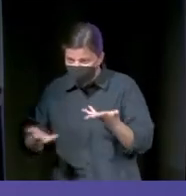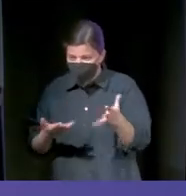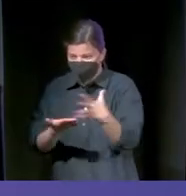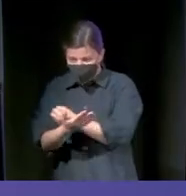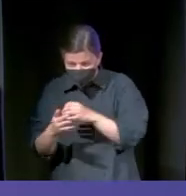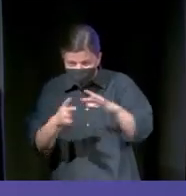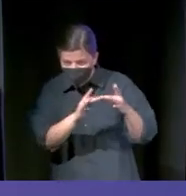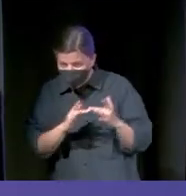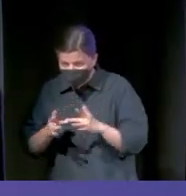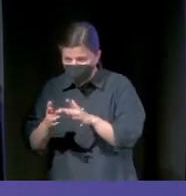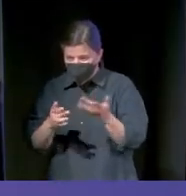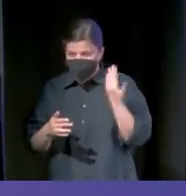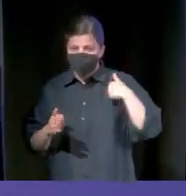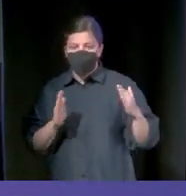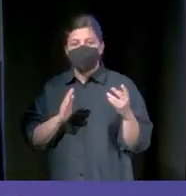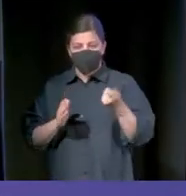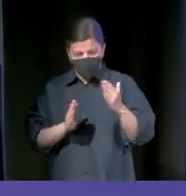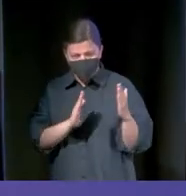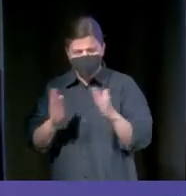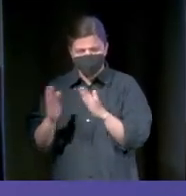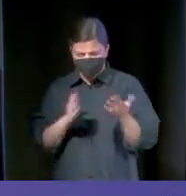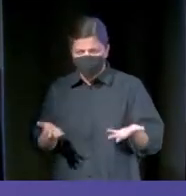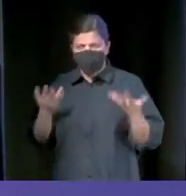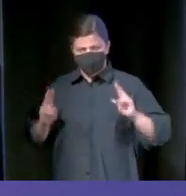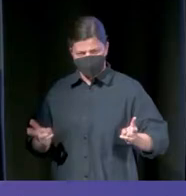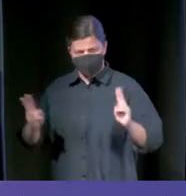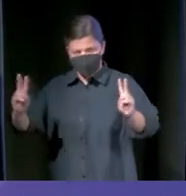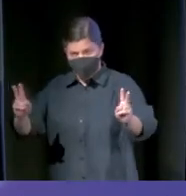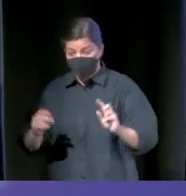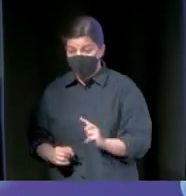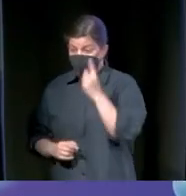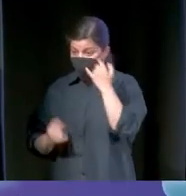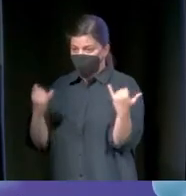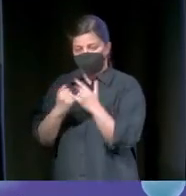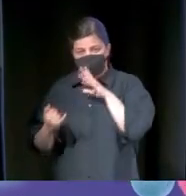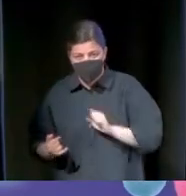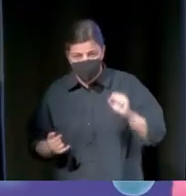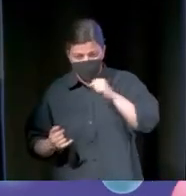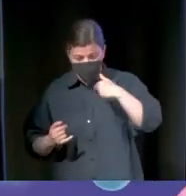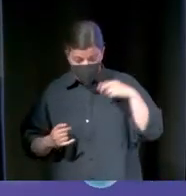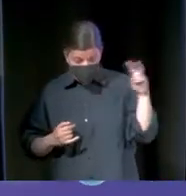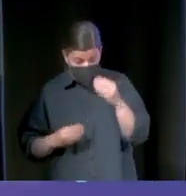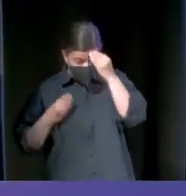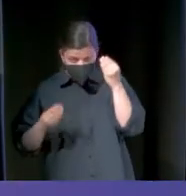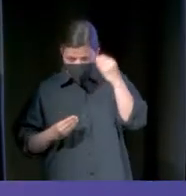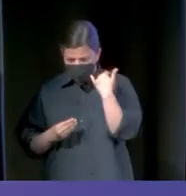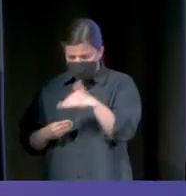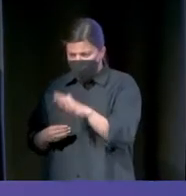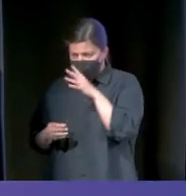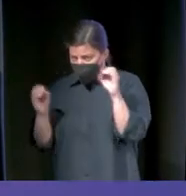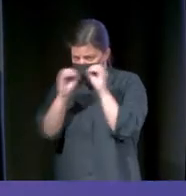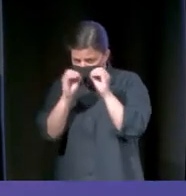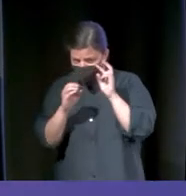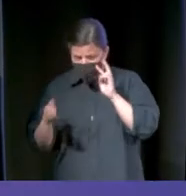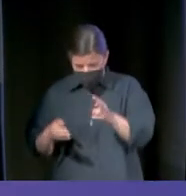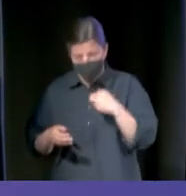otros empieza como la parte ya un poco de subirnos un poco para arriba lo primero tenerife que maravilla venía pensando que iba a hacer malo porque lo miraba en google que